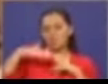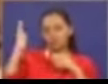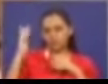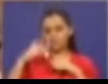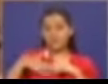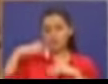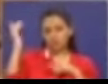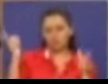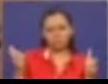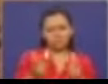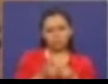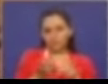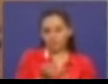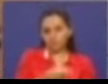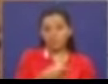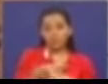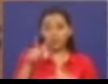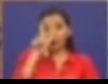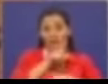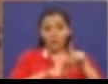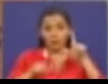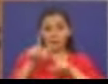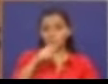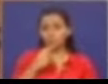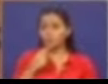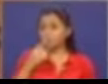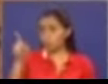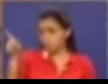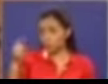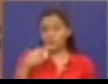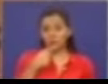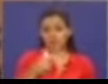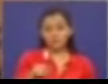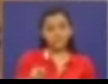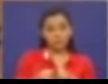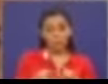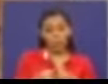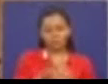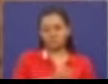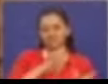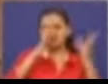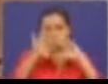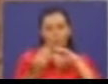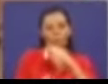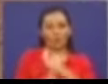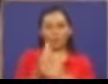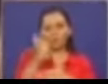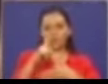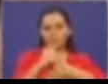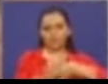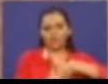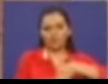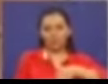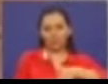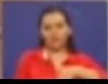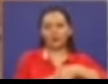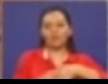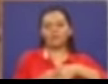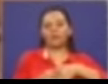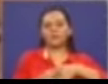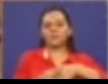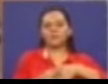mayoría. Es el laboratorio, como tú dijiste, más moderno de América Latina, con